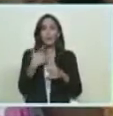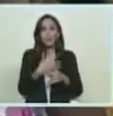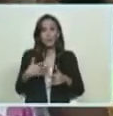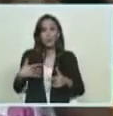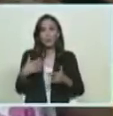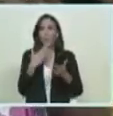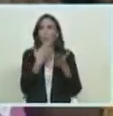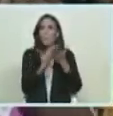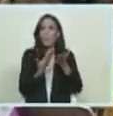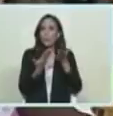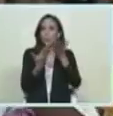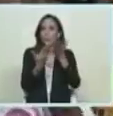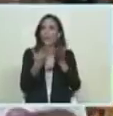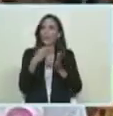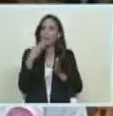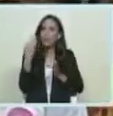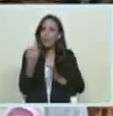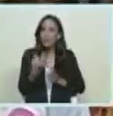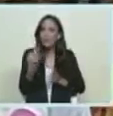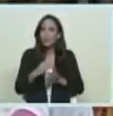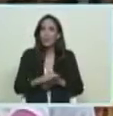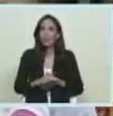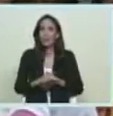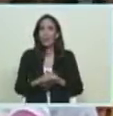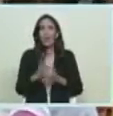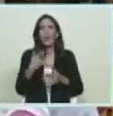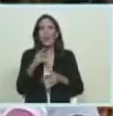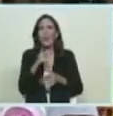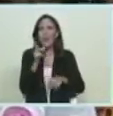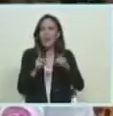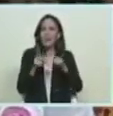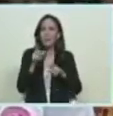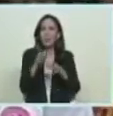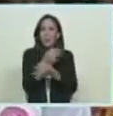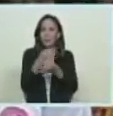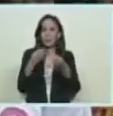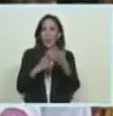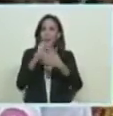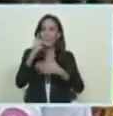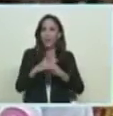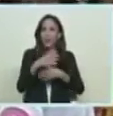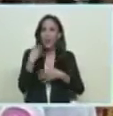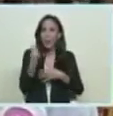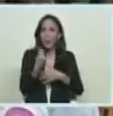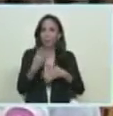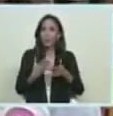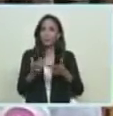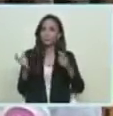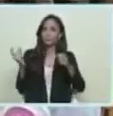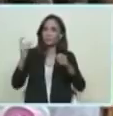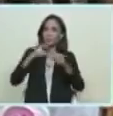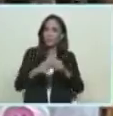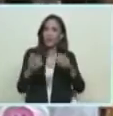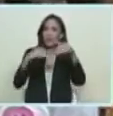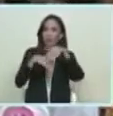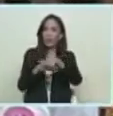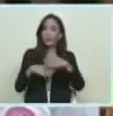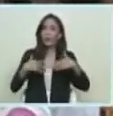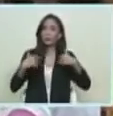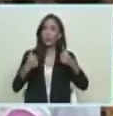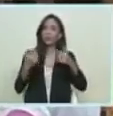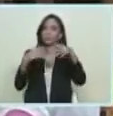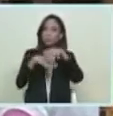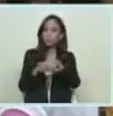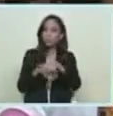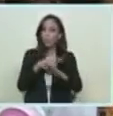queremos proponer es que verdaderamente nos parece completamente excelente que Plan Chamba Juvenil será abordado integralmente por la salud integral,